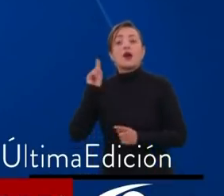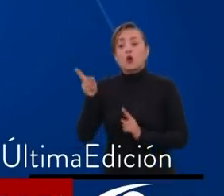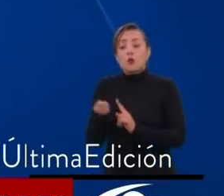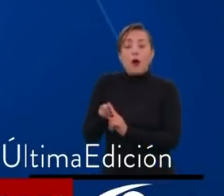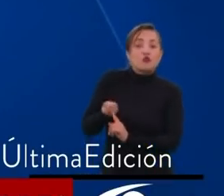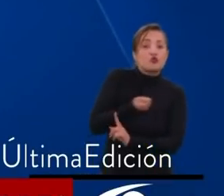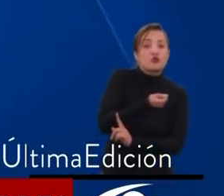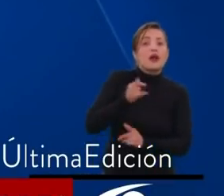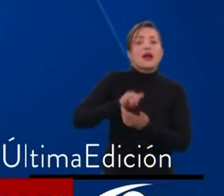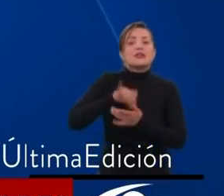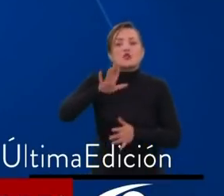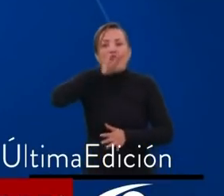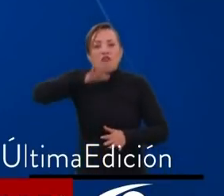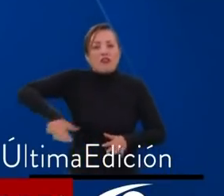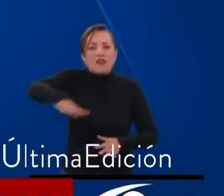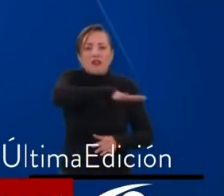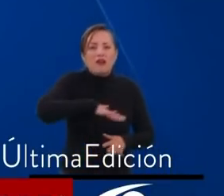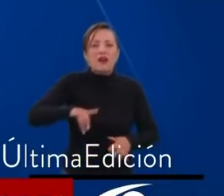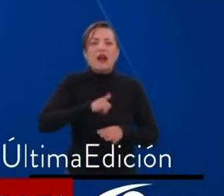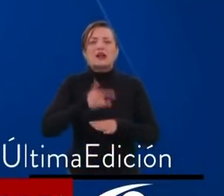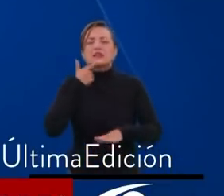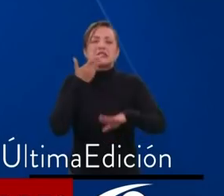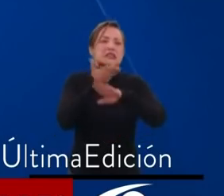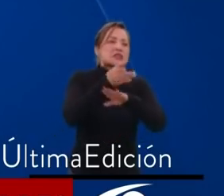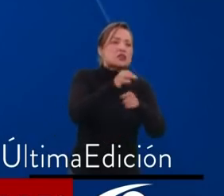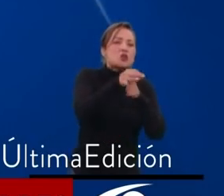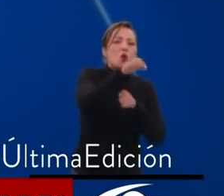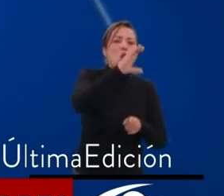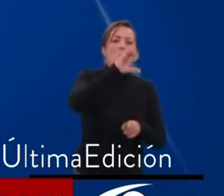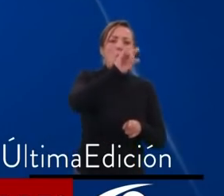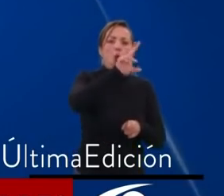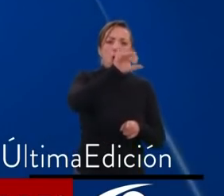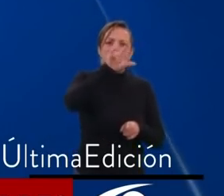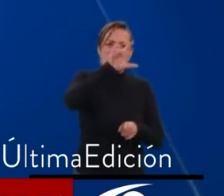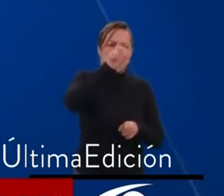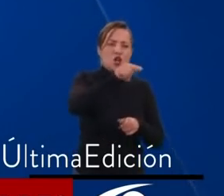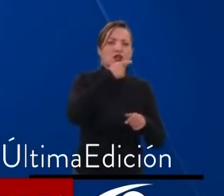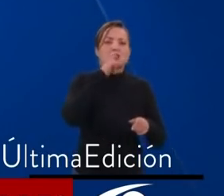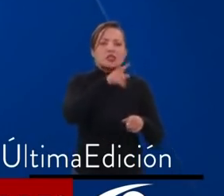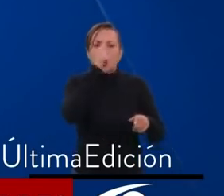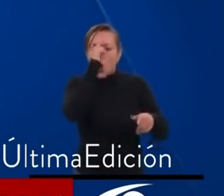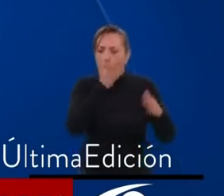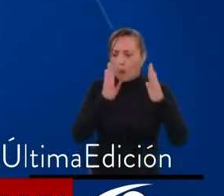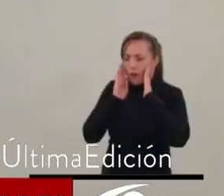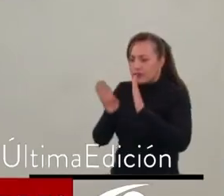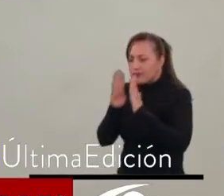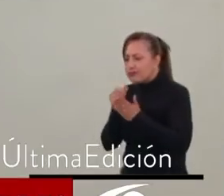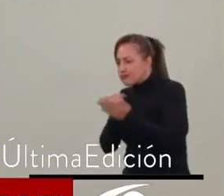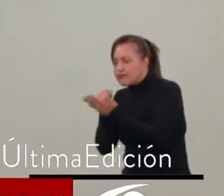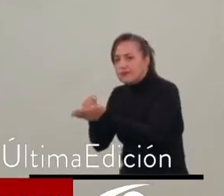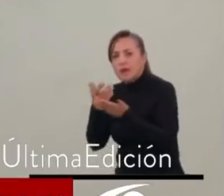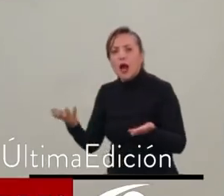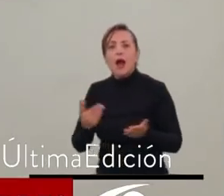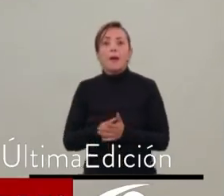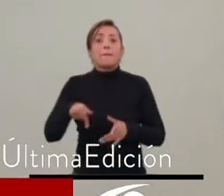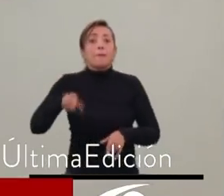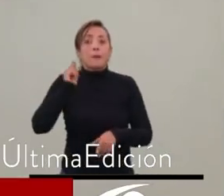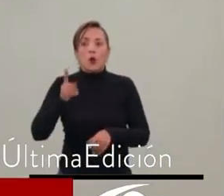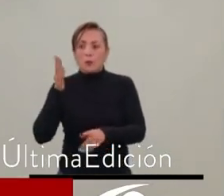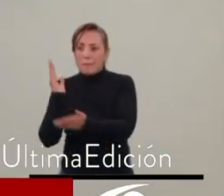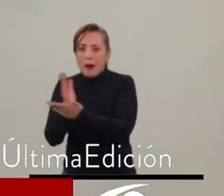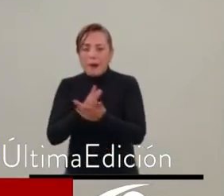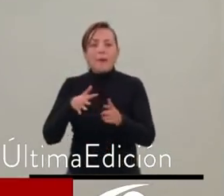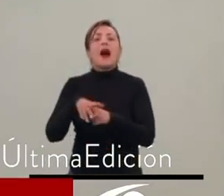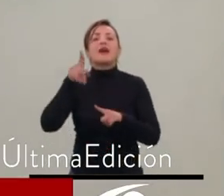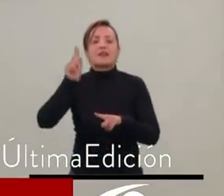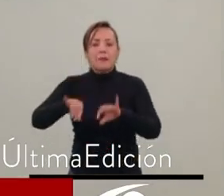Caquetá, las familias pidieron ayuda en el municipio de Curillo, donde las instituciones activaron la ruta de atención. Con estos hechos victimizantes también fueron